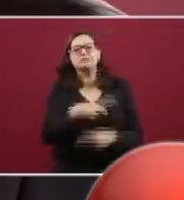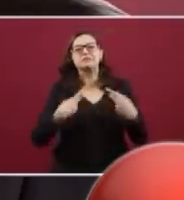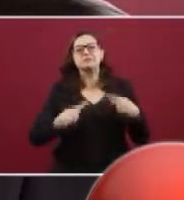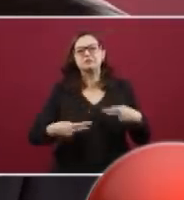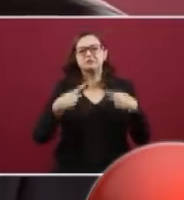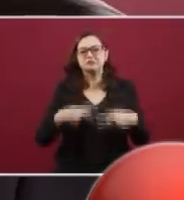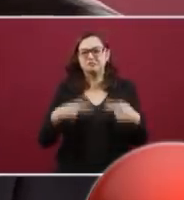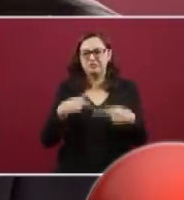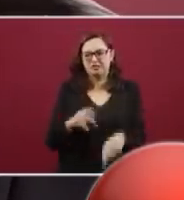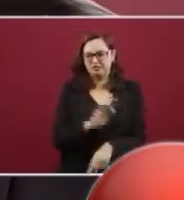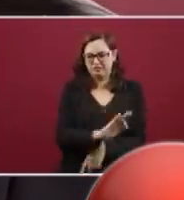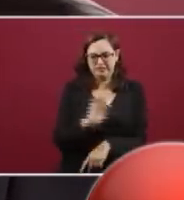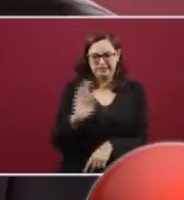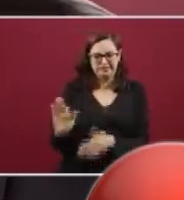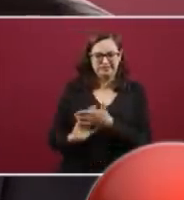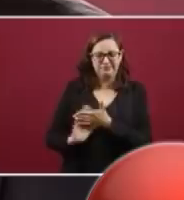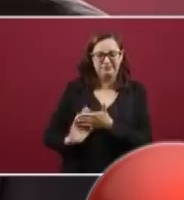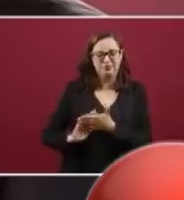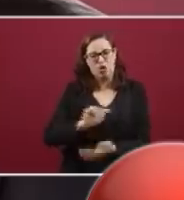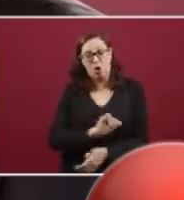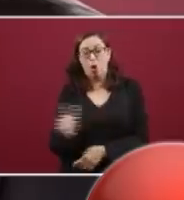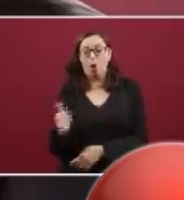se recuerda